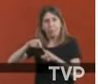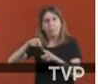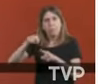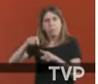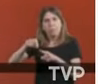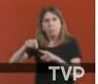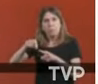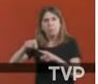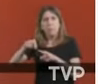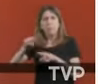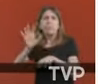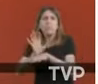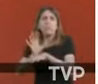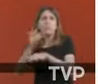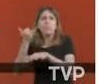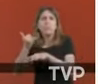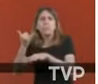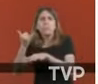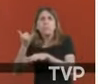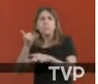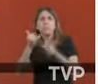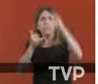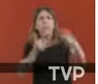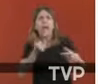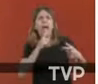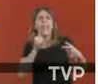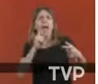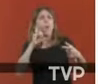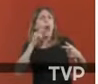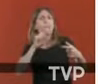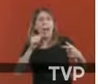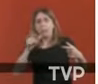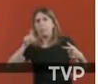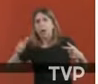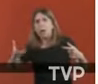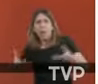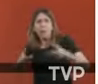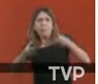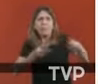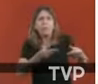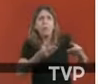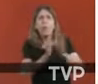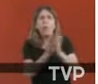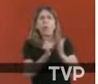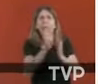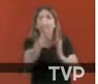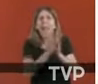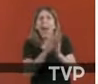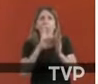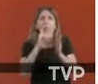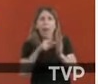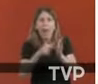se le llevaron al Inca, Atahualpa, una Biblia. Y el Inca no sabía qué era